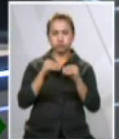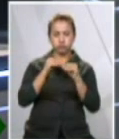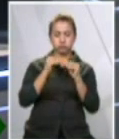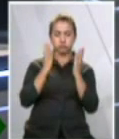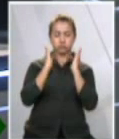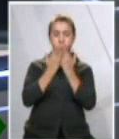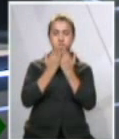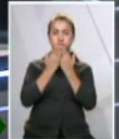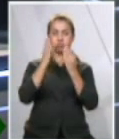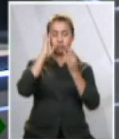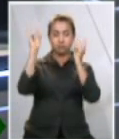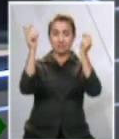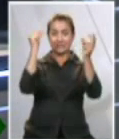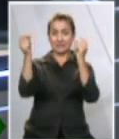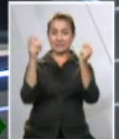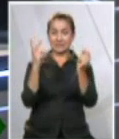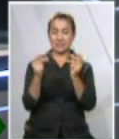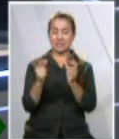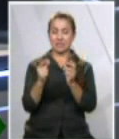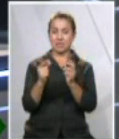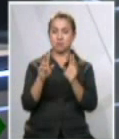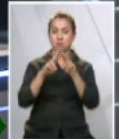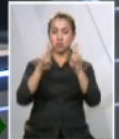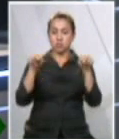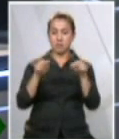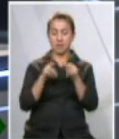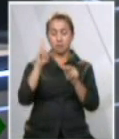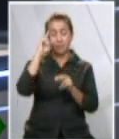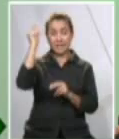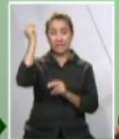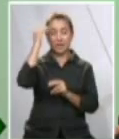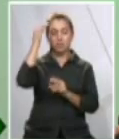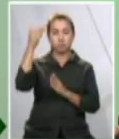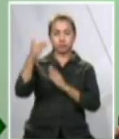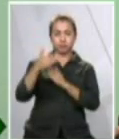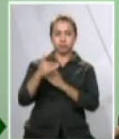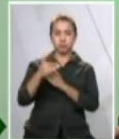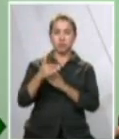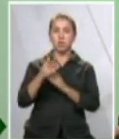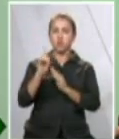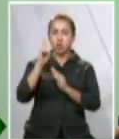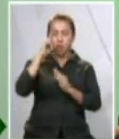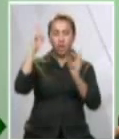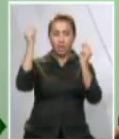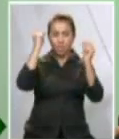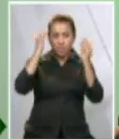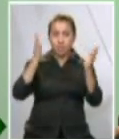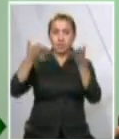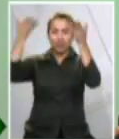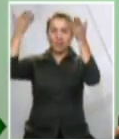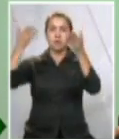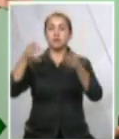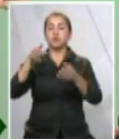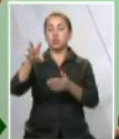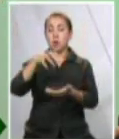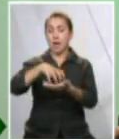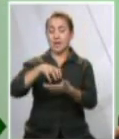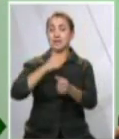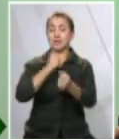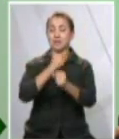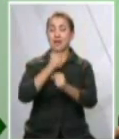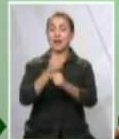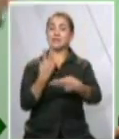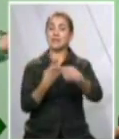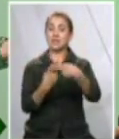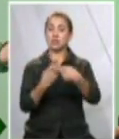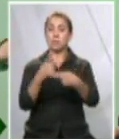estar como coartados por un margen para crear, pero ¿qué cosas más se necesitan? ¿En qué áreas? Porque tú, claro, trabajas en Teletón, pero al